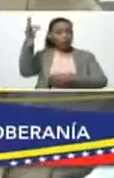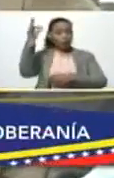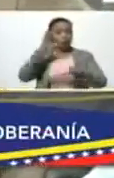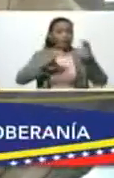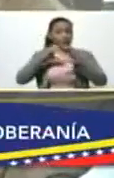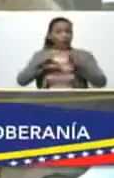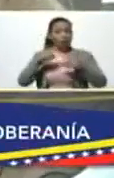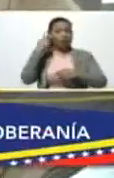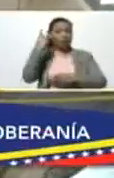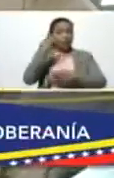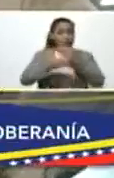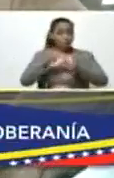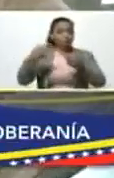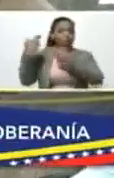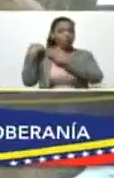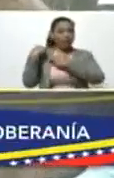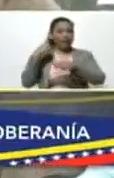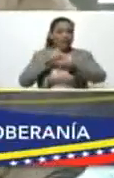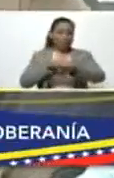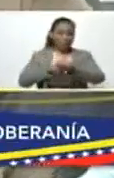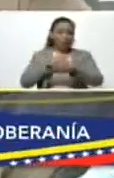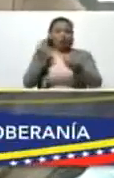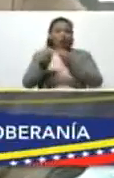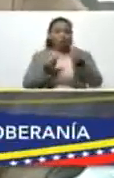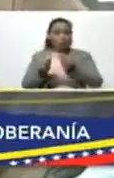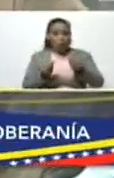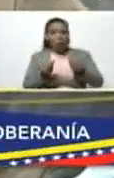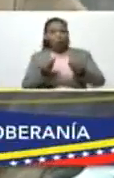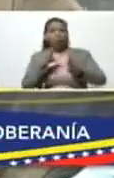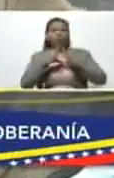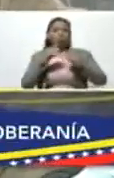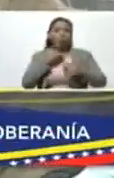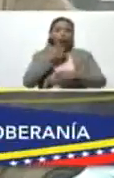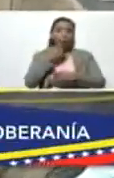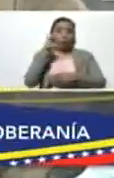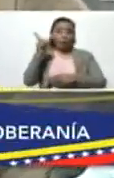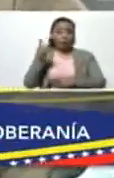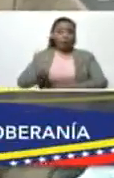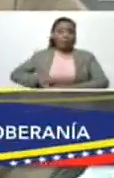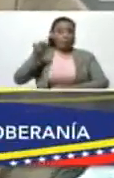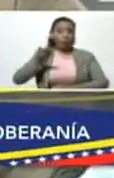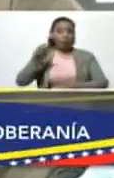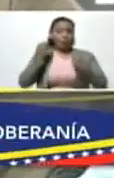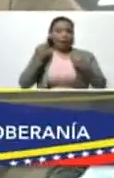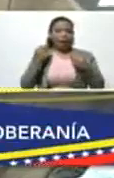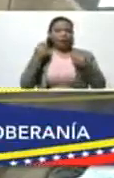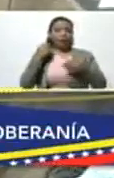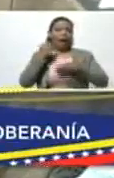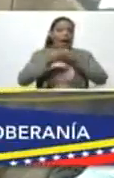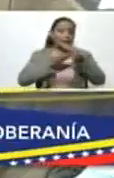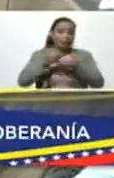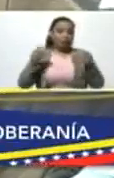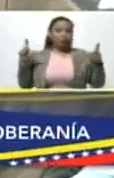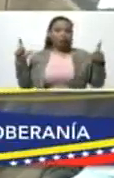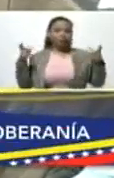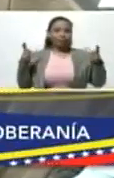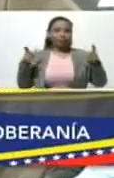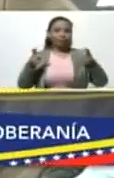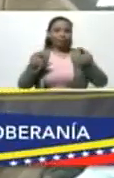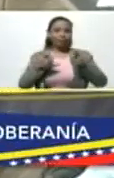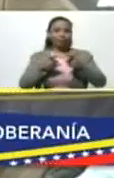tema, a qué hora se cometen los delitos, dónde se cometen los delitos, y fue clave para ir disminuyendo el índice delictivo en el